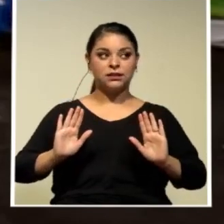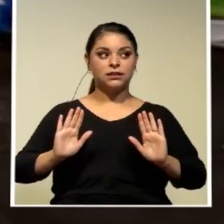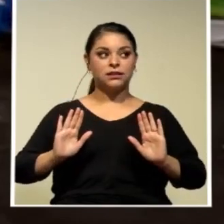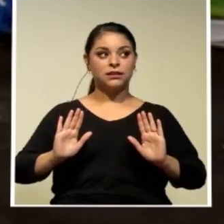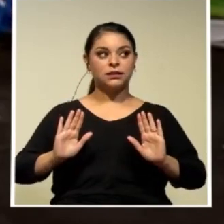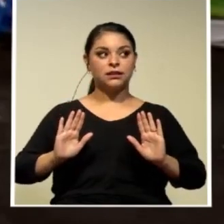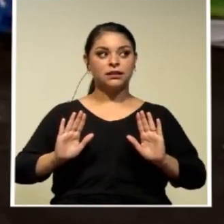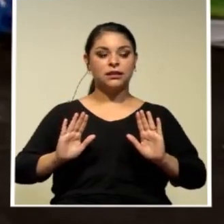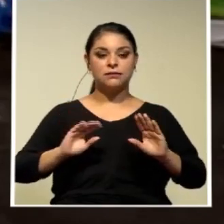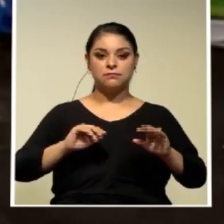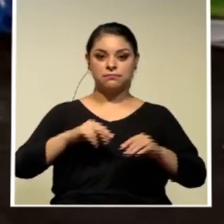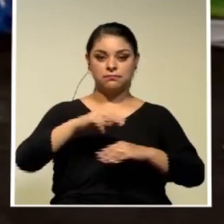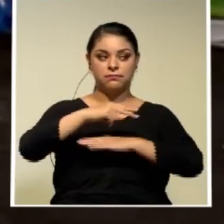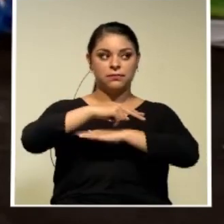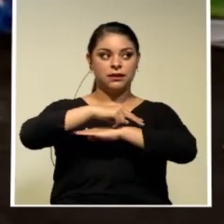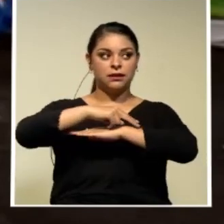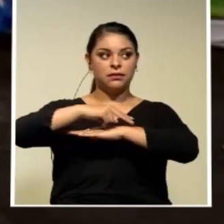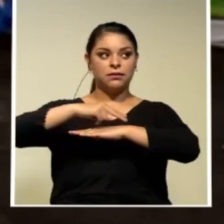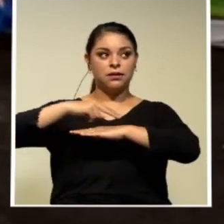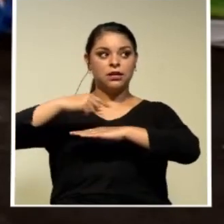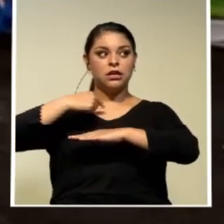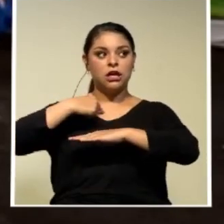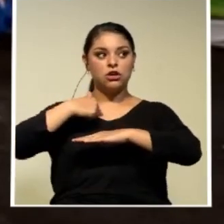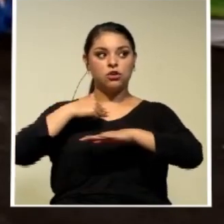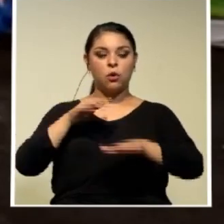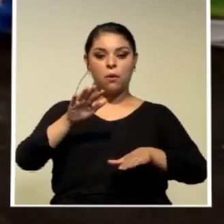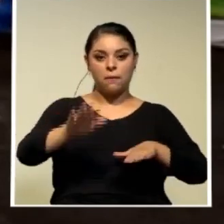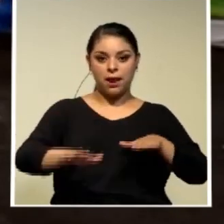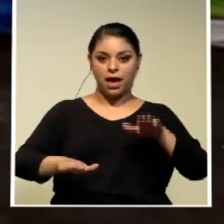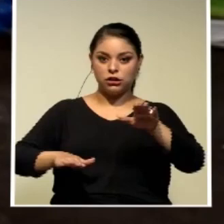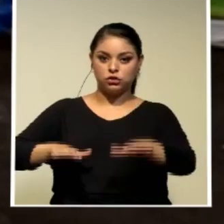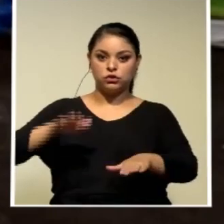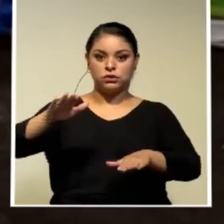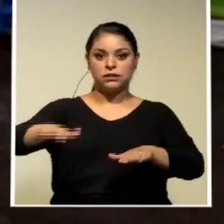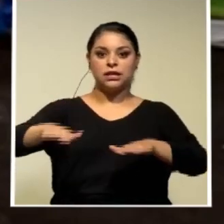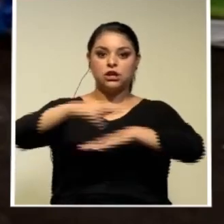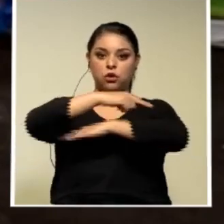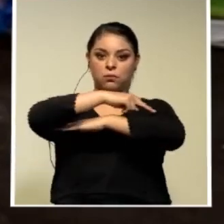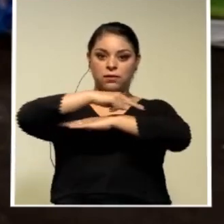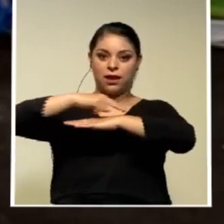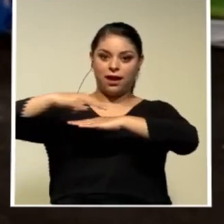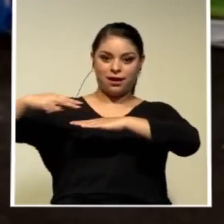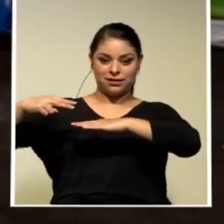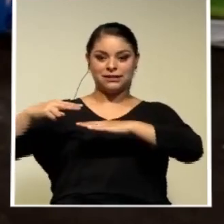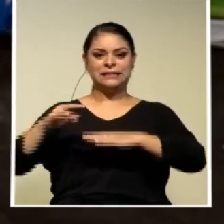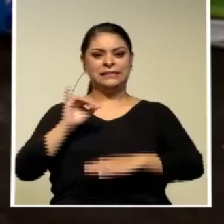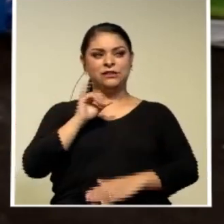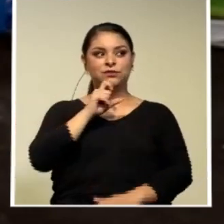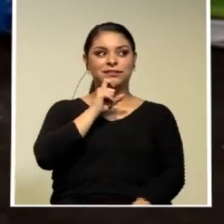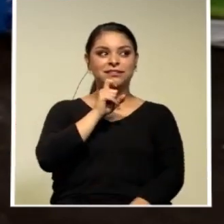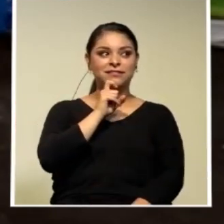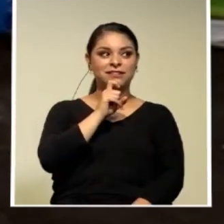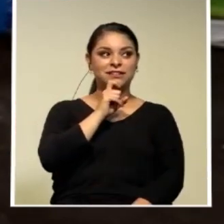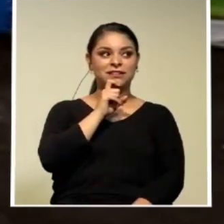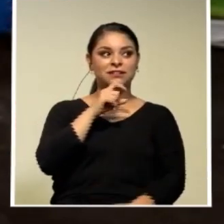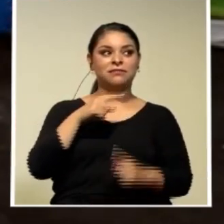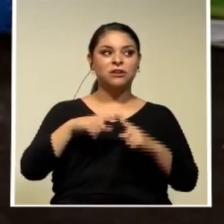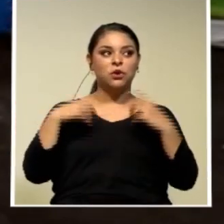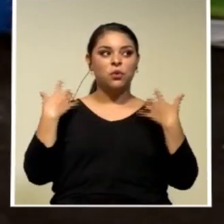las piernas. Y lo que hago es moverme con mis brazos y arrastro los pies. ¡Ay, eso está difícil! Pero